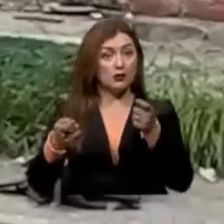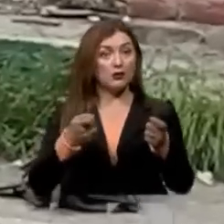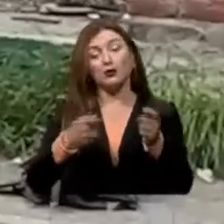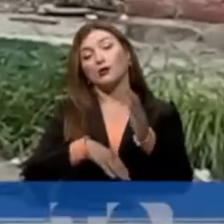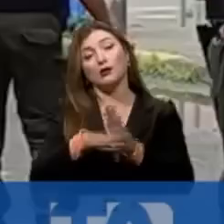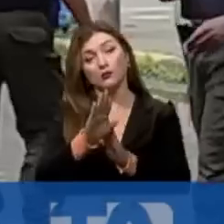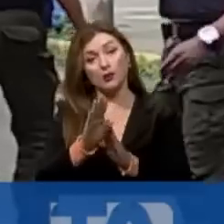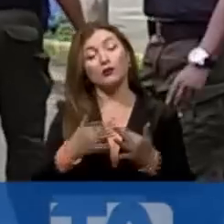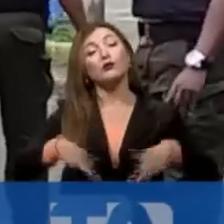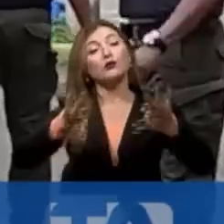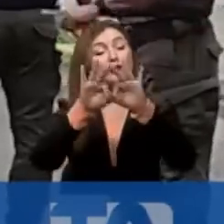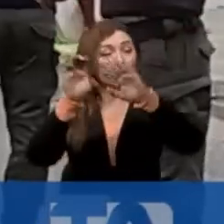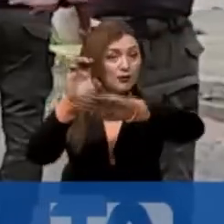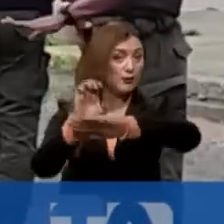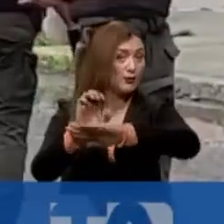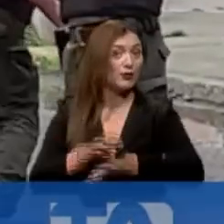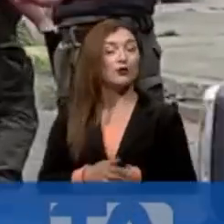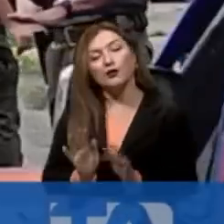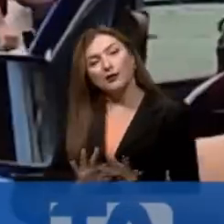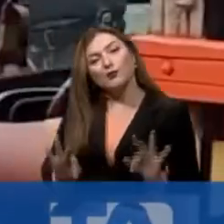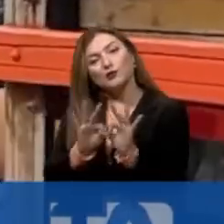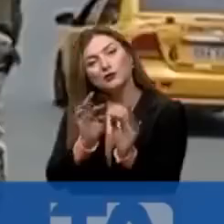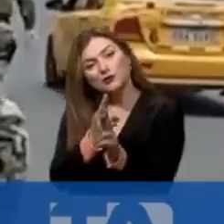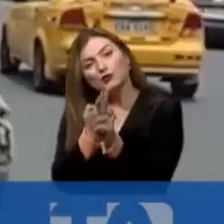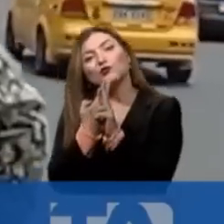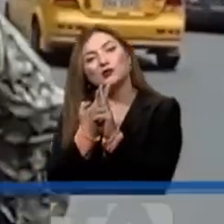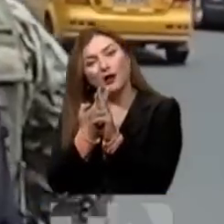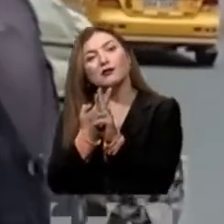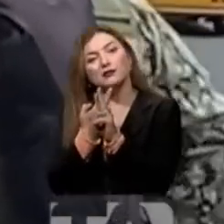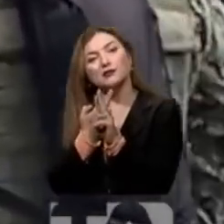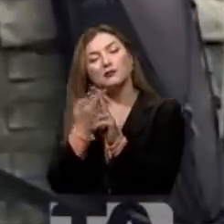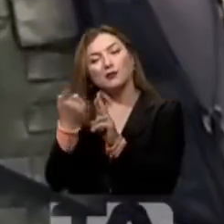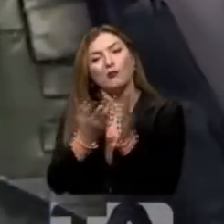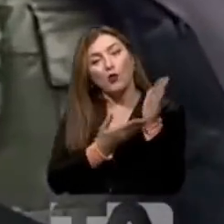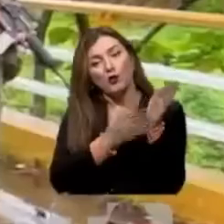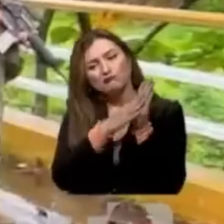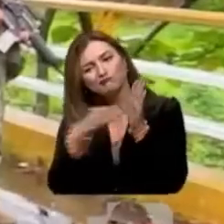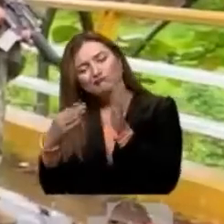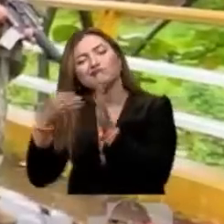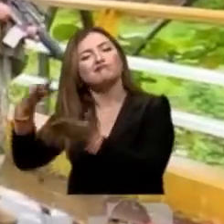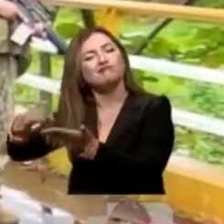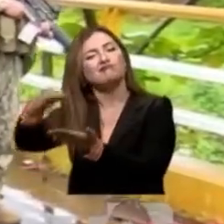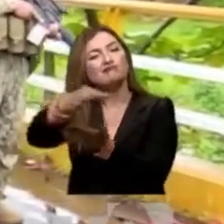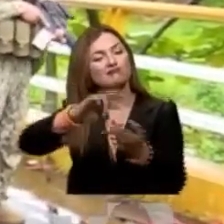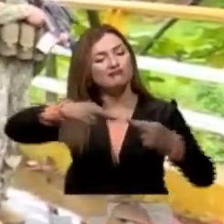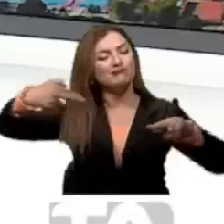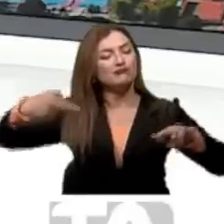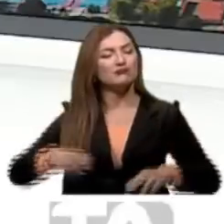operacionales más activos del país y con importantes resultados, por lo cual se ha replicado su modelo en otros cantones de la